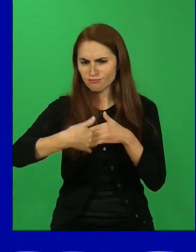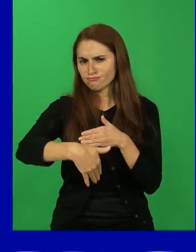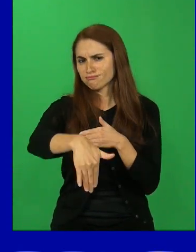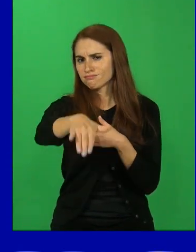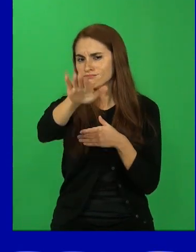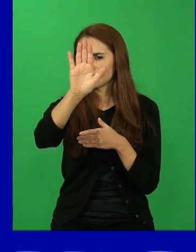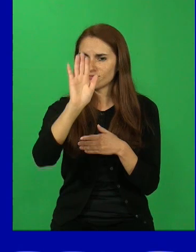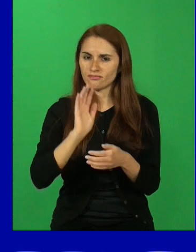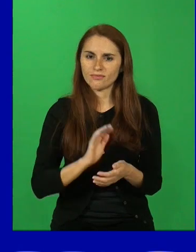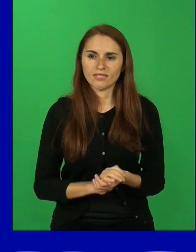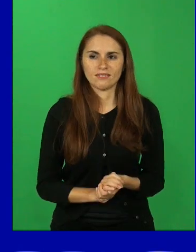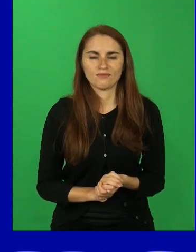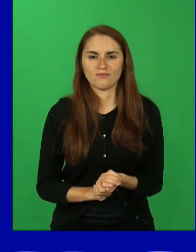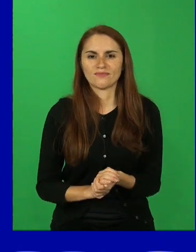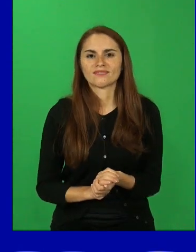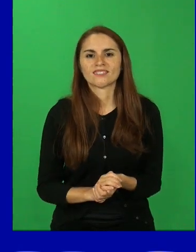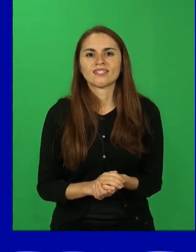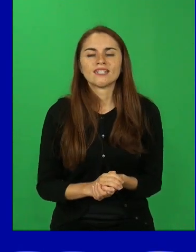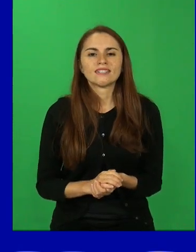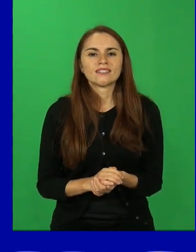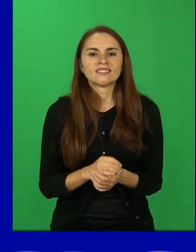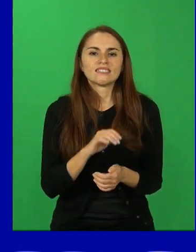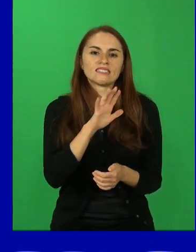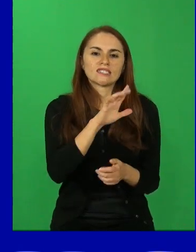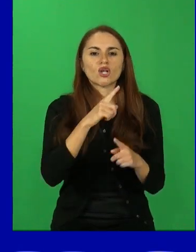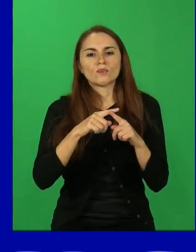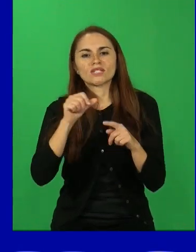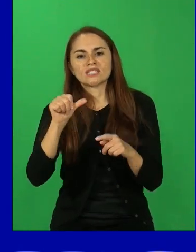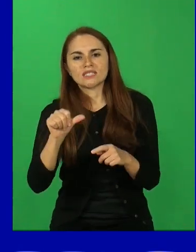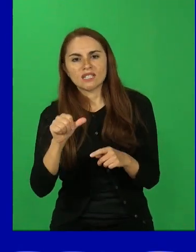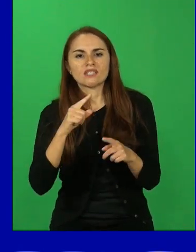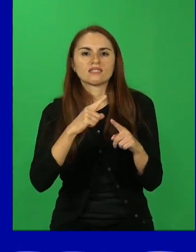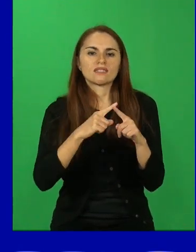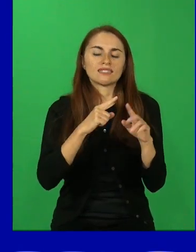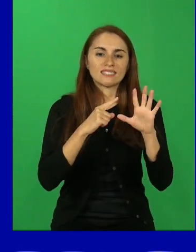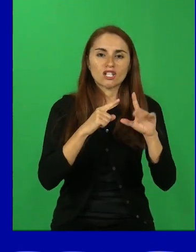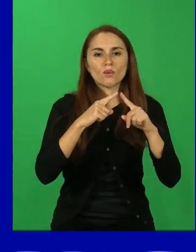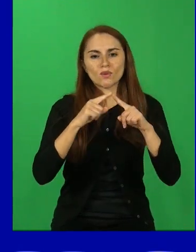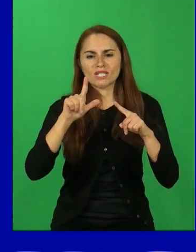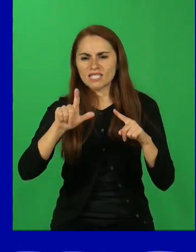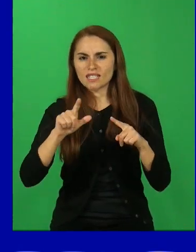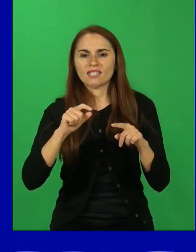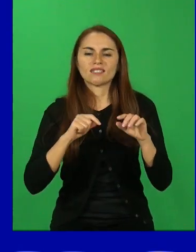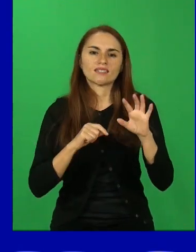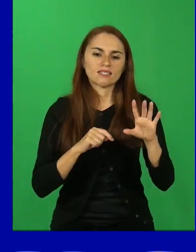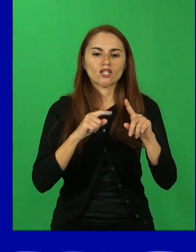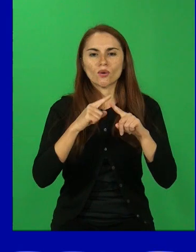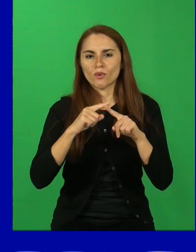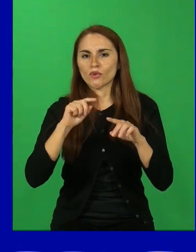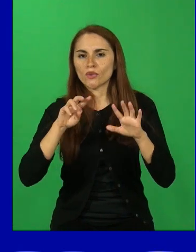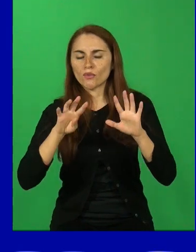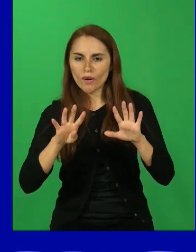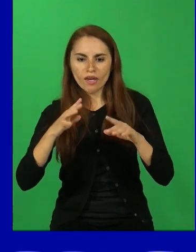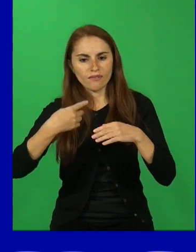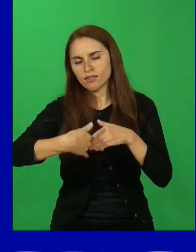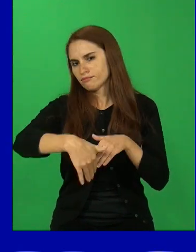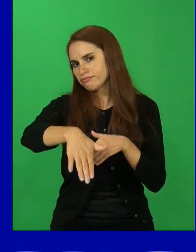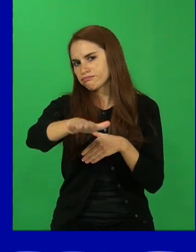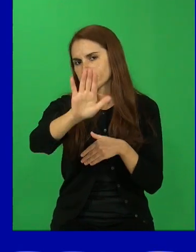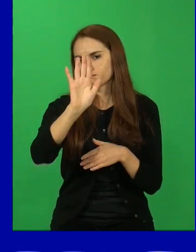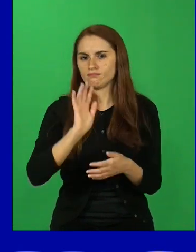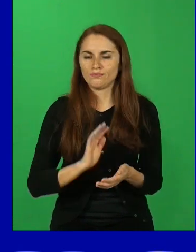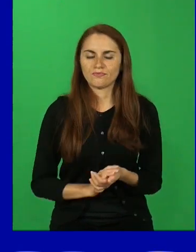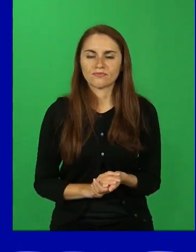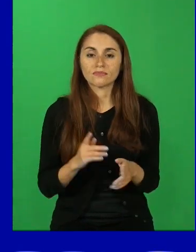seguir hasta que me canse 5 por 6, 5 por 7, 5 por 8, 5 por 9 y así infinitamente.